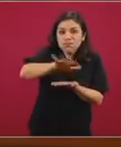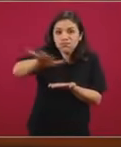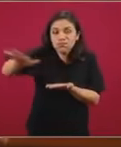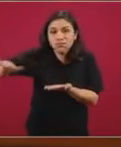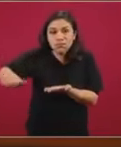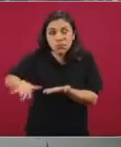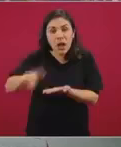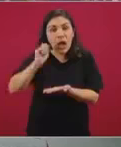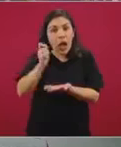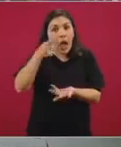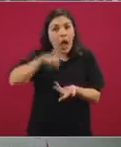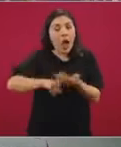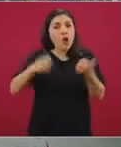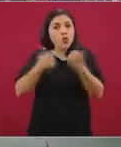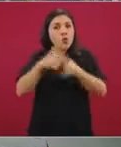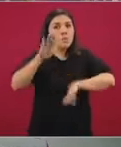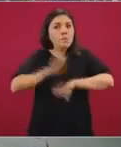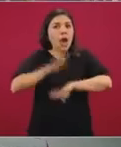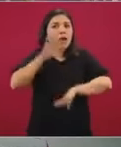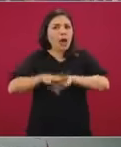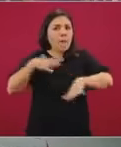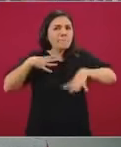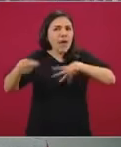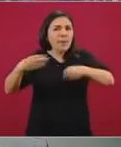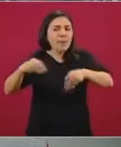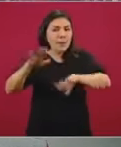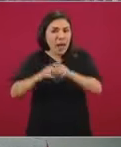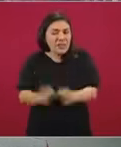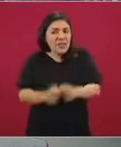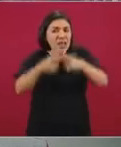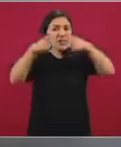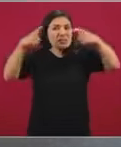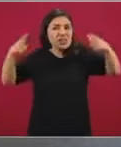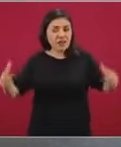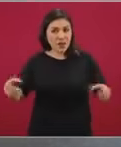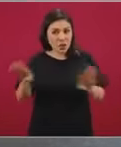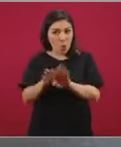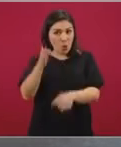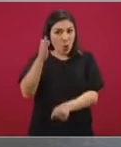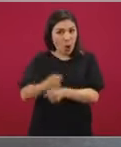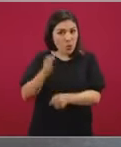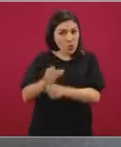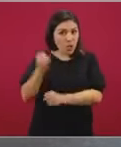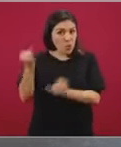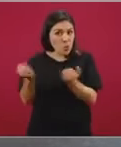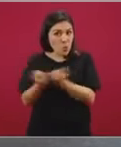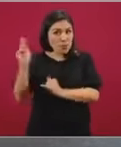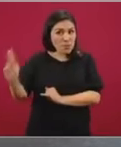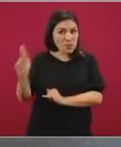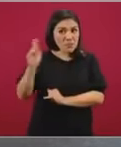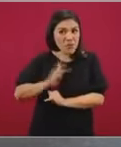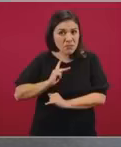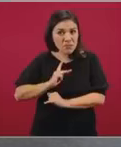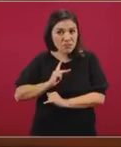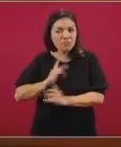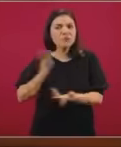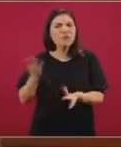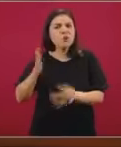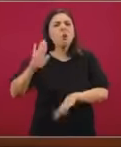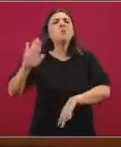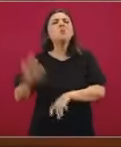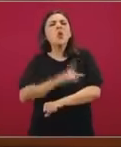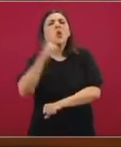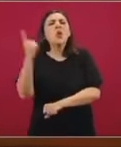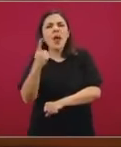una propagación y una extensión tan grande como la que estamos viendo ahora? Es decir, ¿a qué se